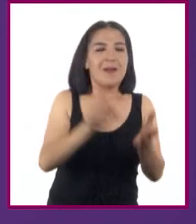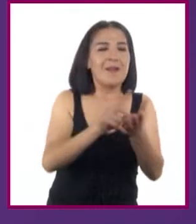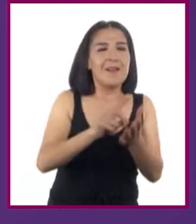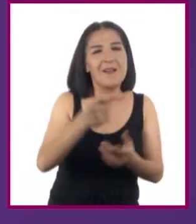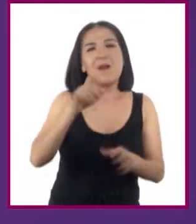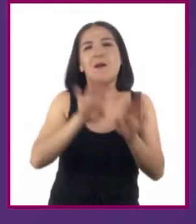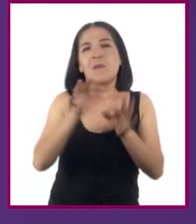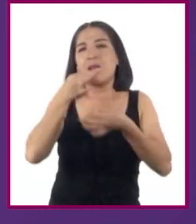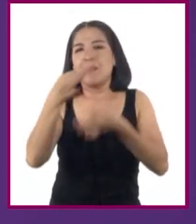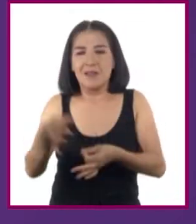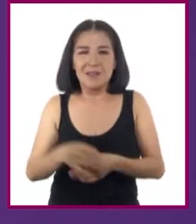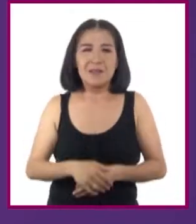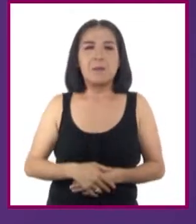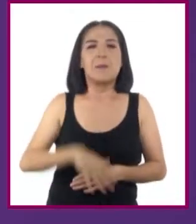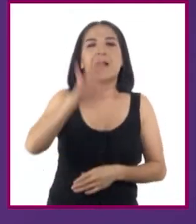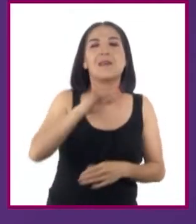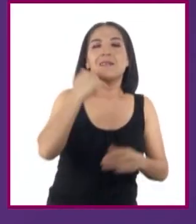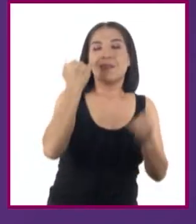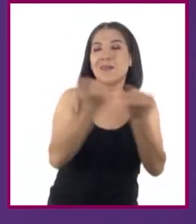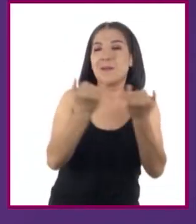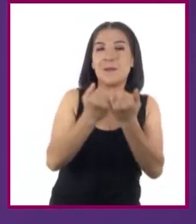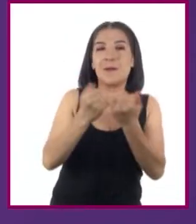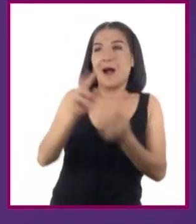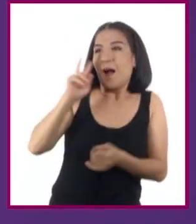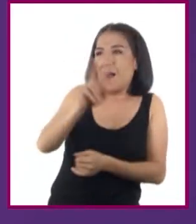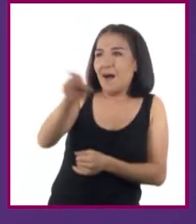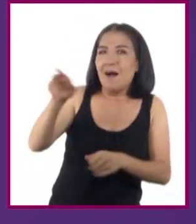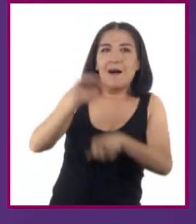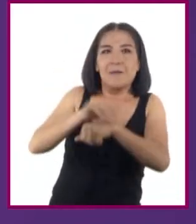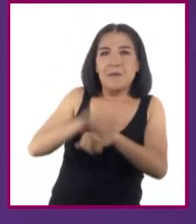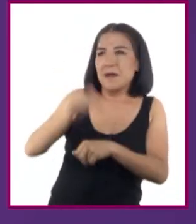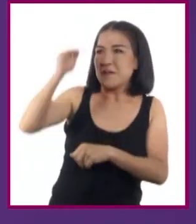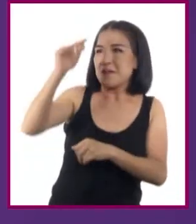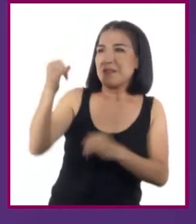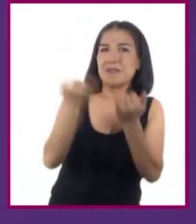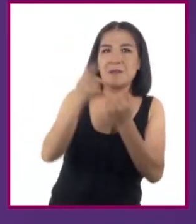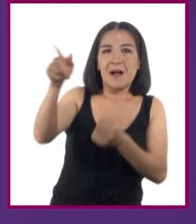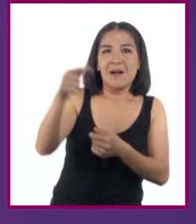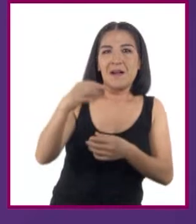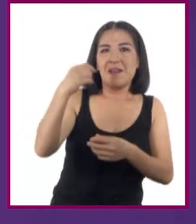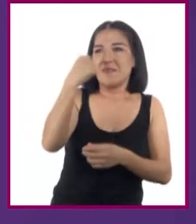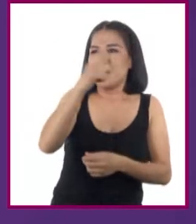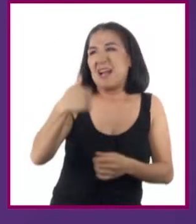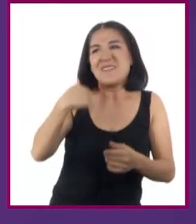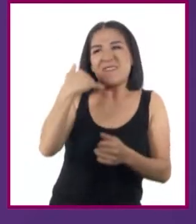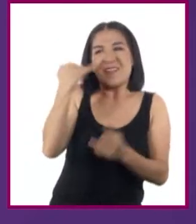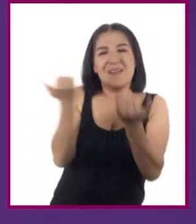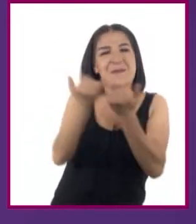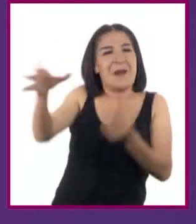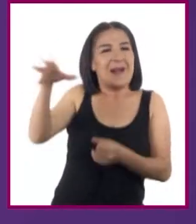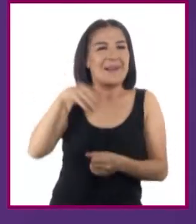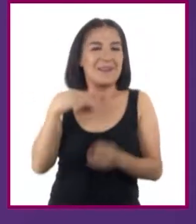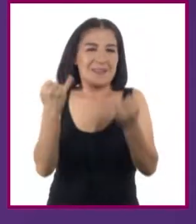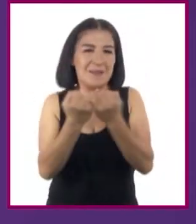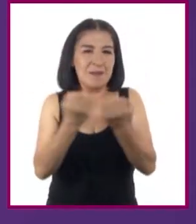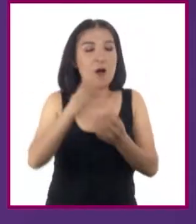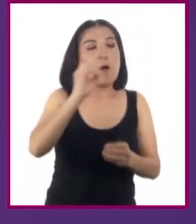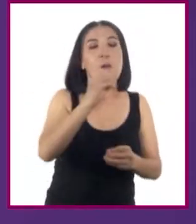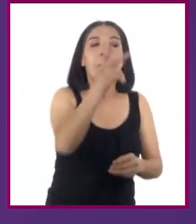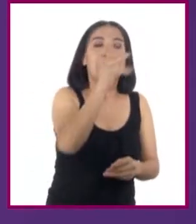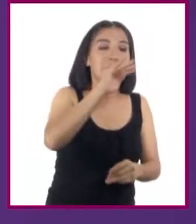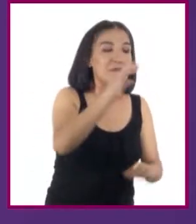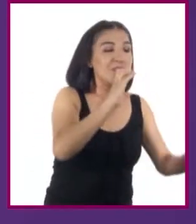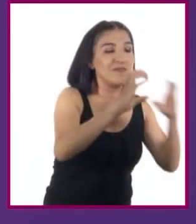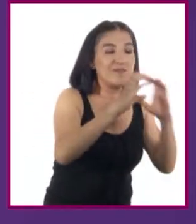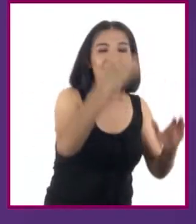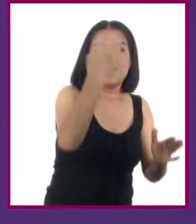Mira, por la imitación, porque hay parecerse a gente mayor que lo hace, por la falta de comunicación con los padres y